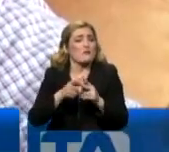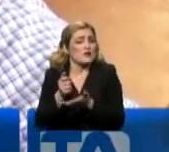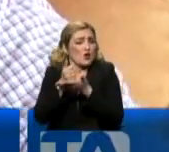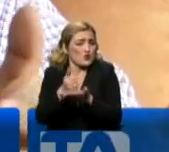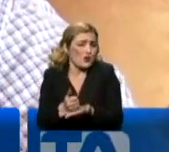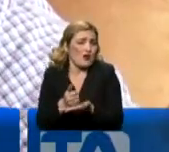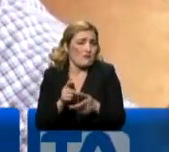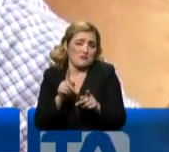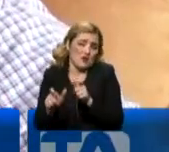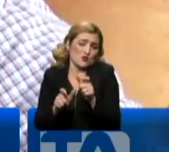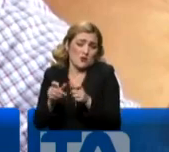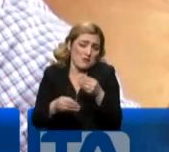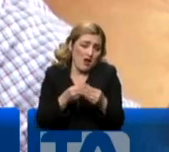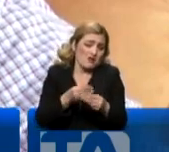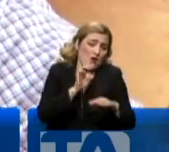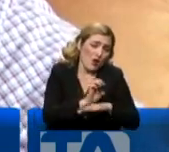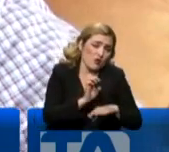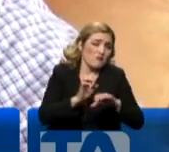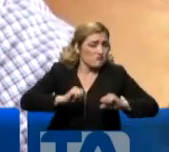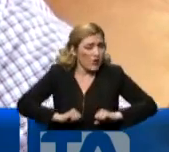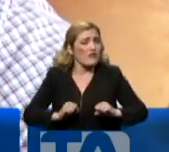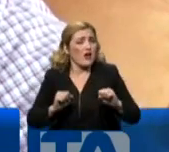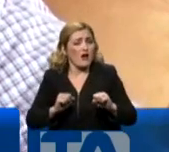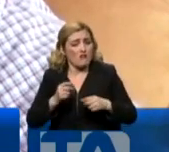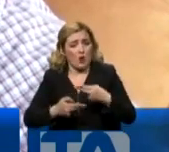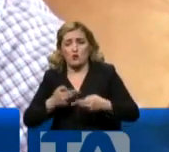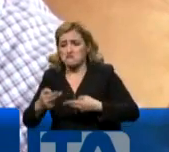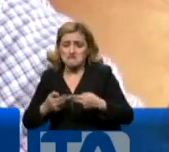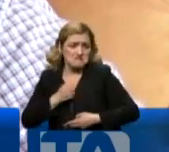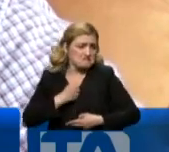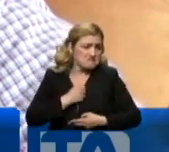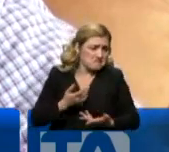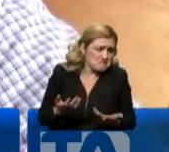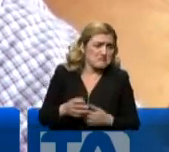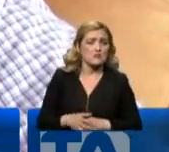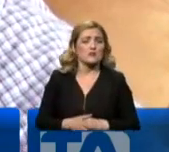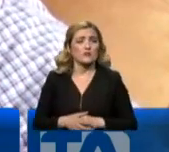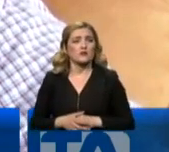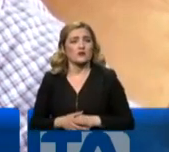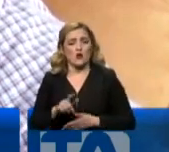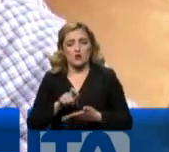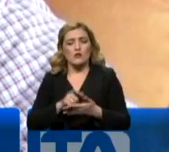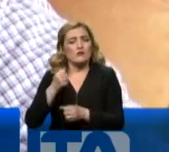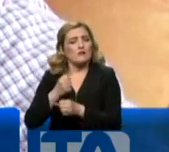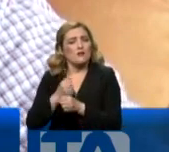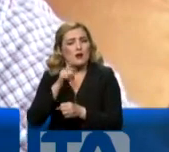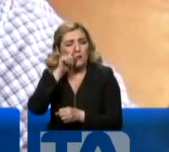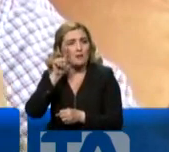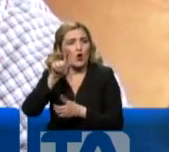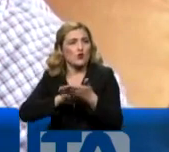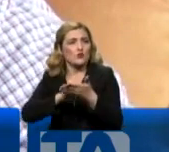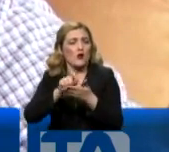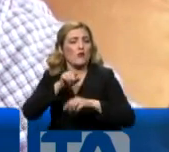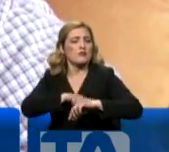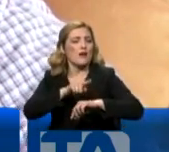que va a permitir que para la gente que invierta en este país tenga la posibilidad de emprender un negocio y esos contratos, esos trabajadores tendrán un contrato por